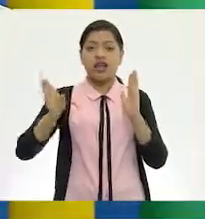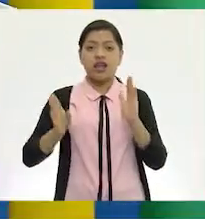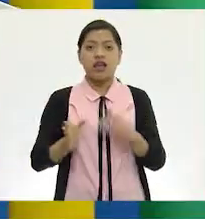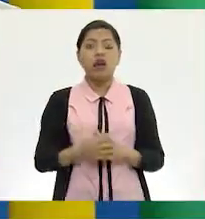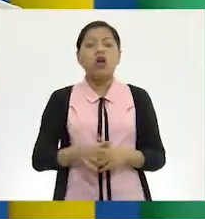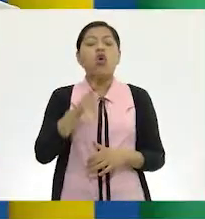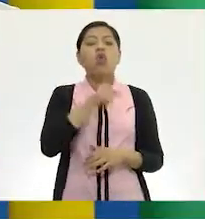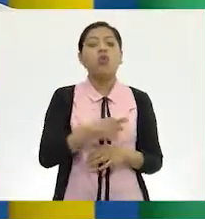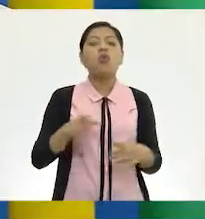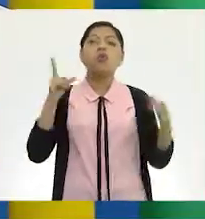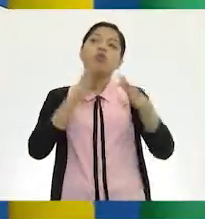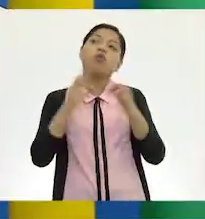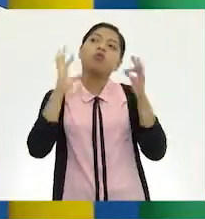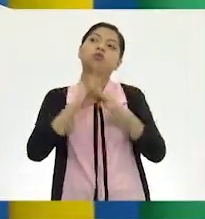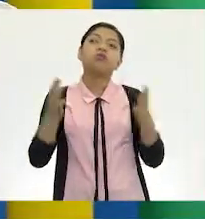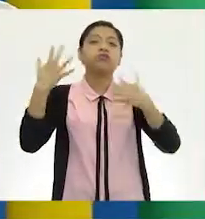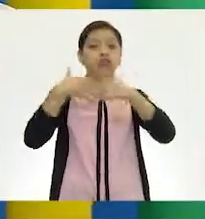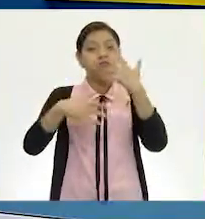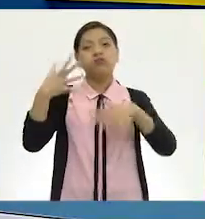Oratoria, es la oratoria.